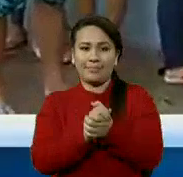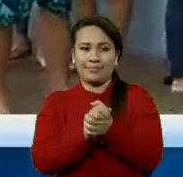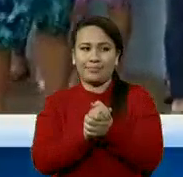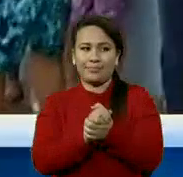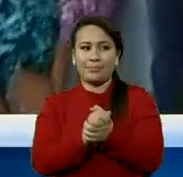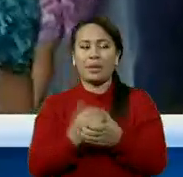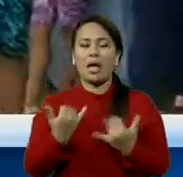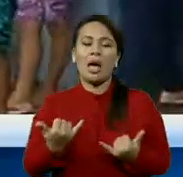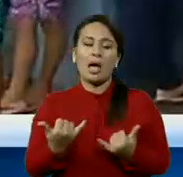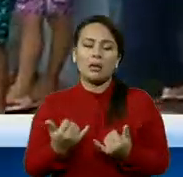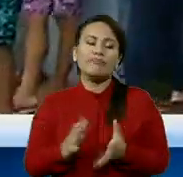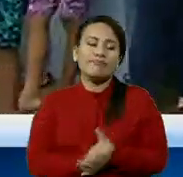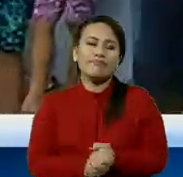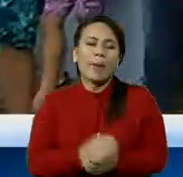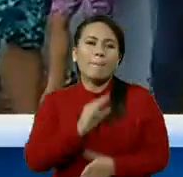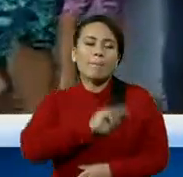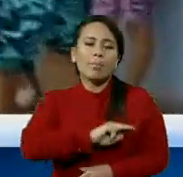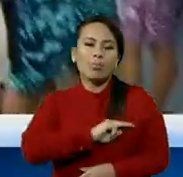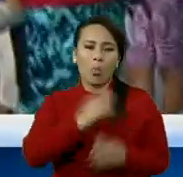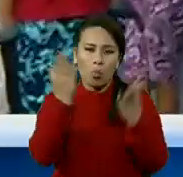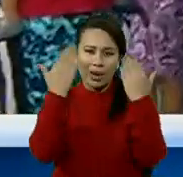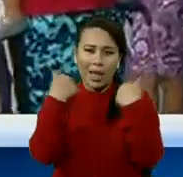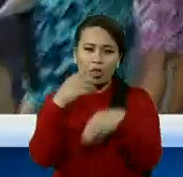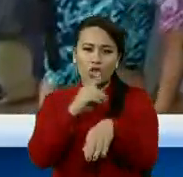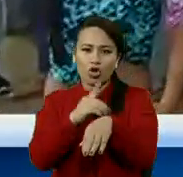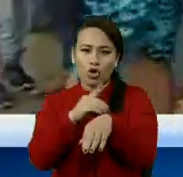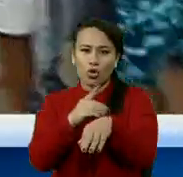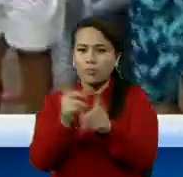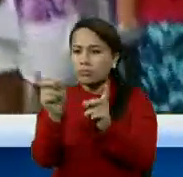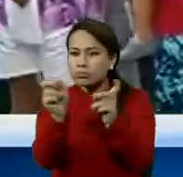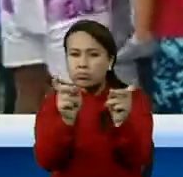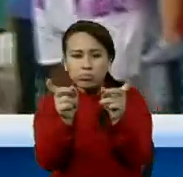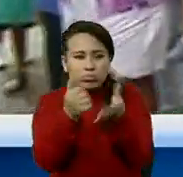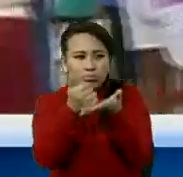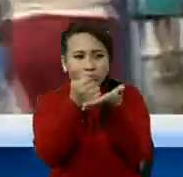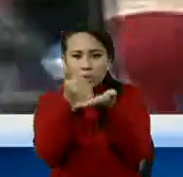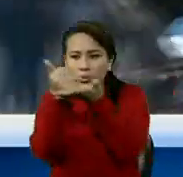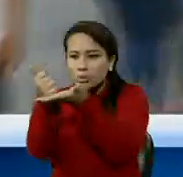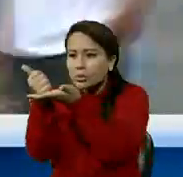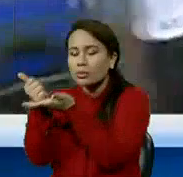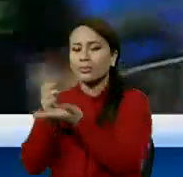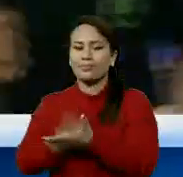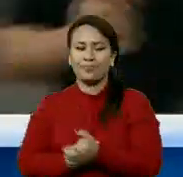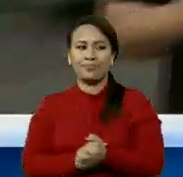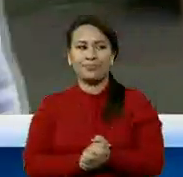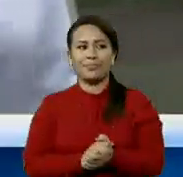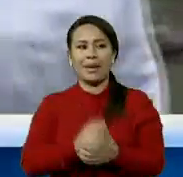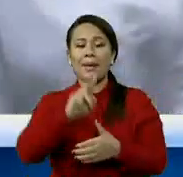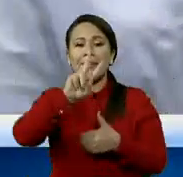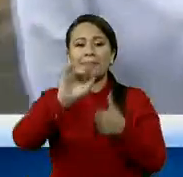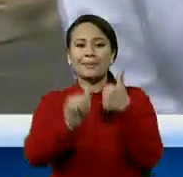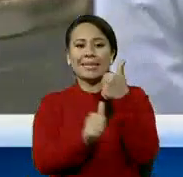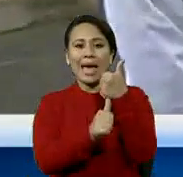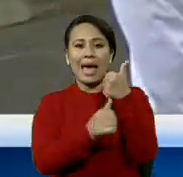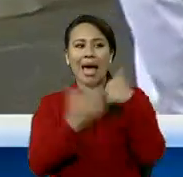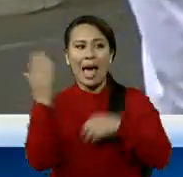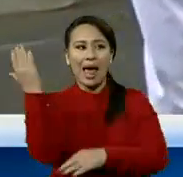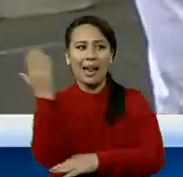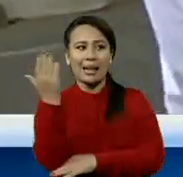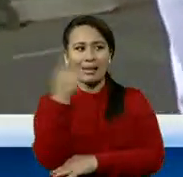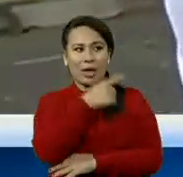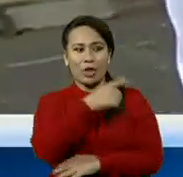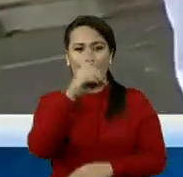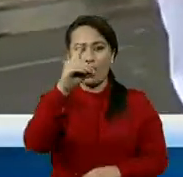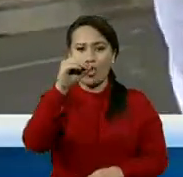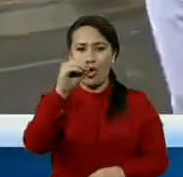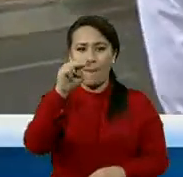efectúa una brigada médica para controlar esta situación. Vamos a dialogar con la vicealcaldesa Doménica Tabaqui. Muy buenos